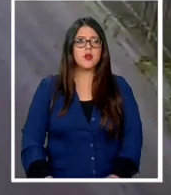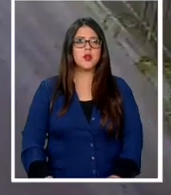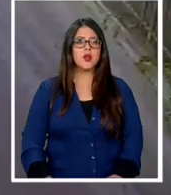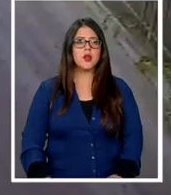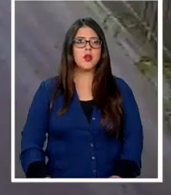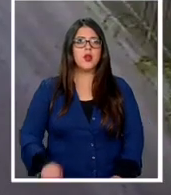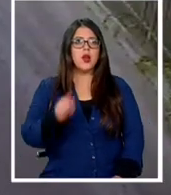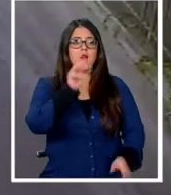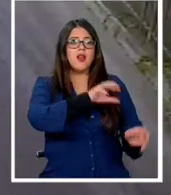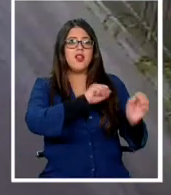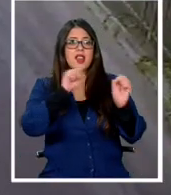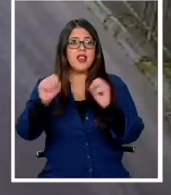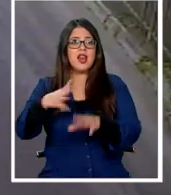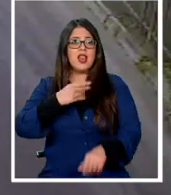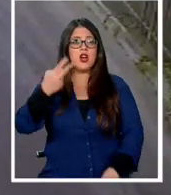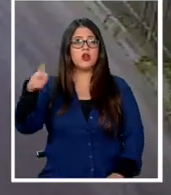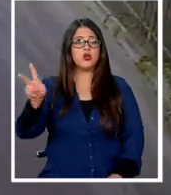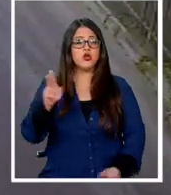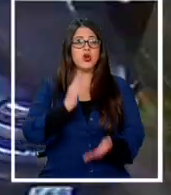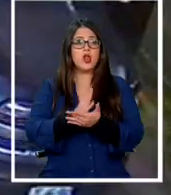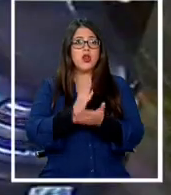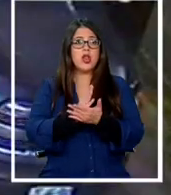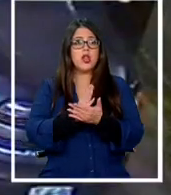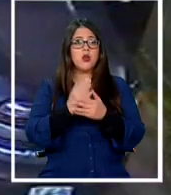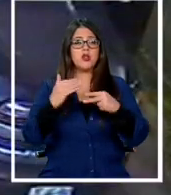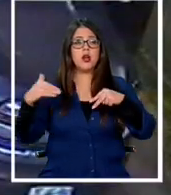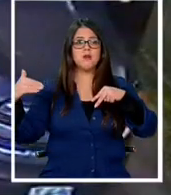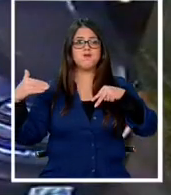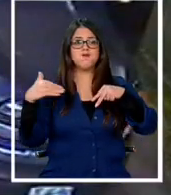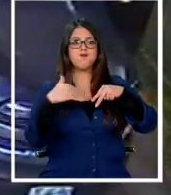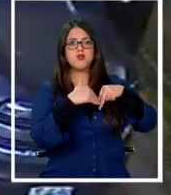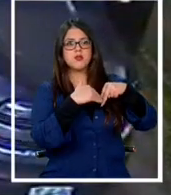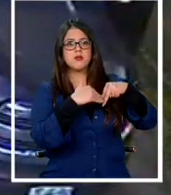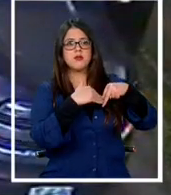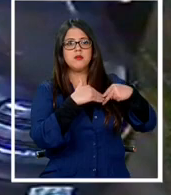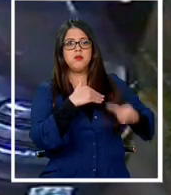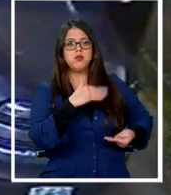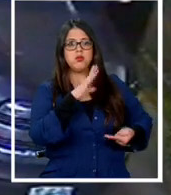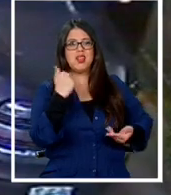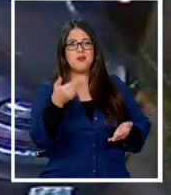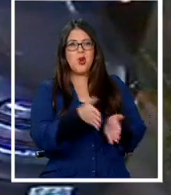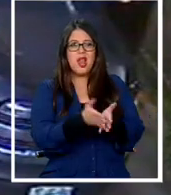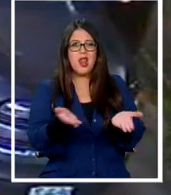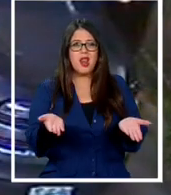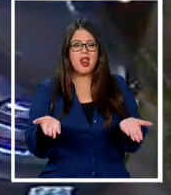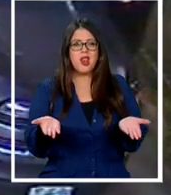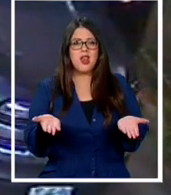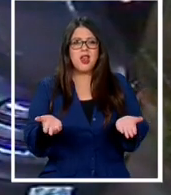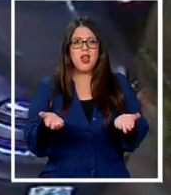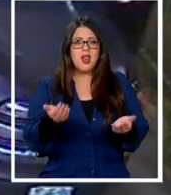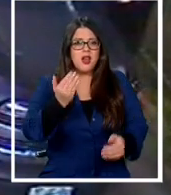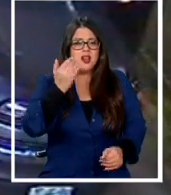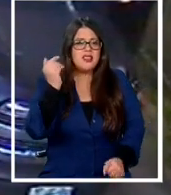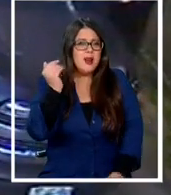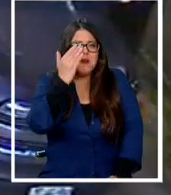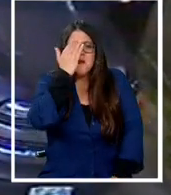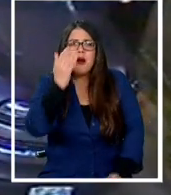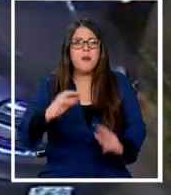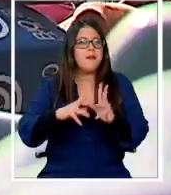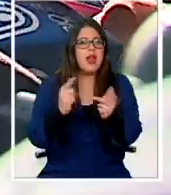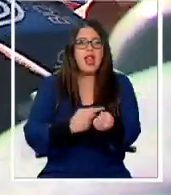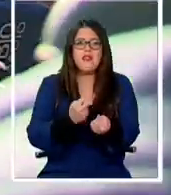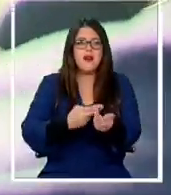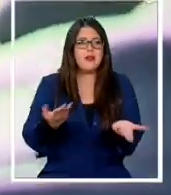venir a dejar a su hijo al colegio y ser arrollada por este tipo y perder la vida, algo terrible para toda la